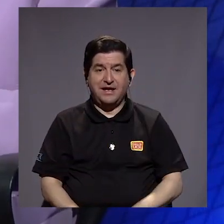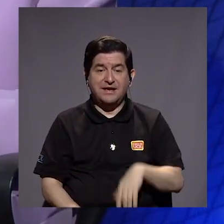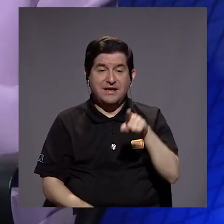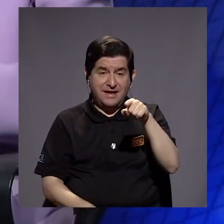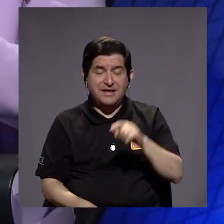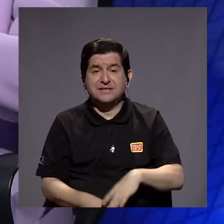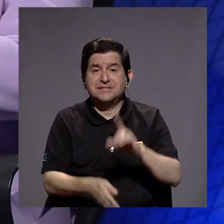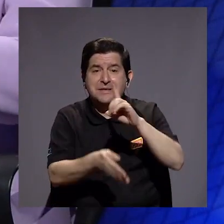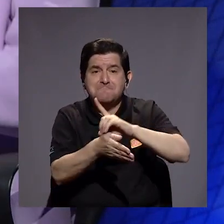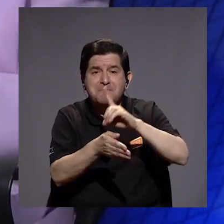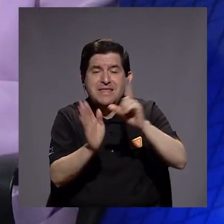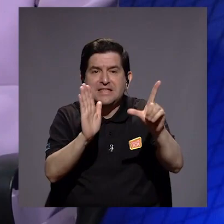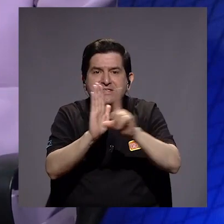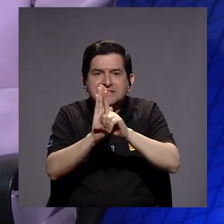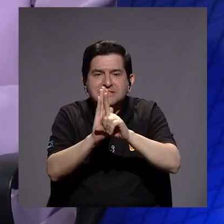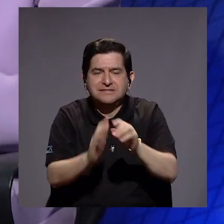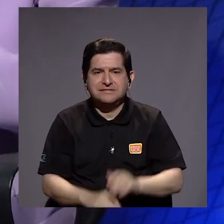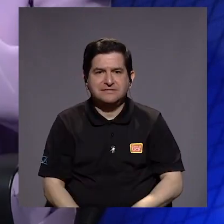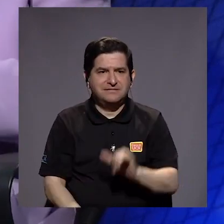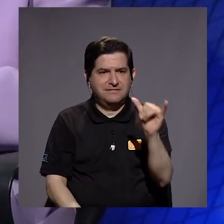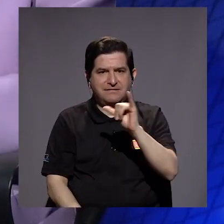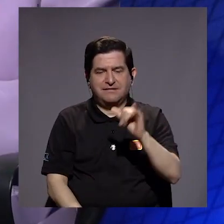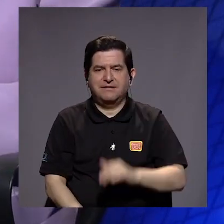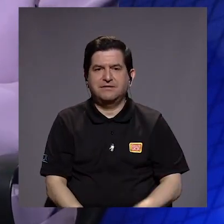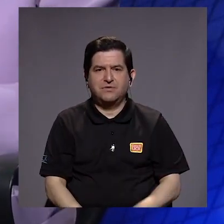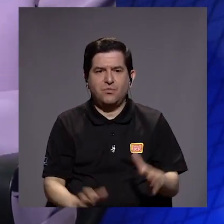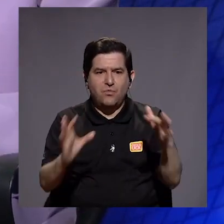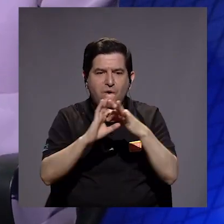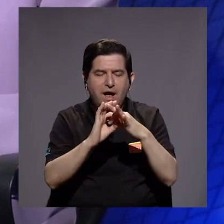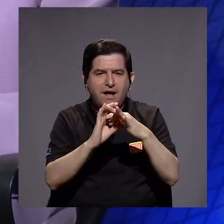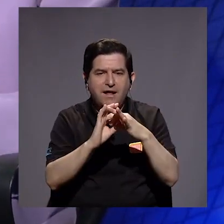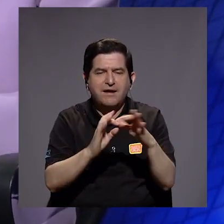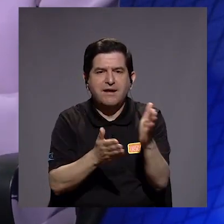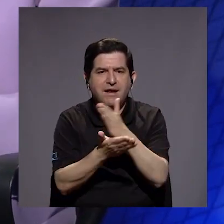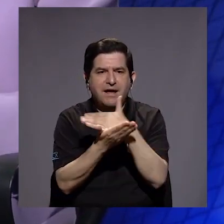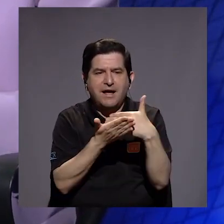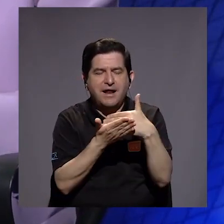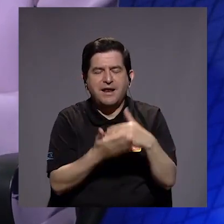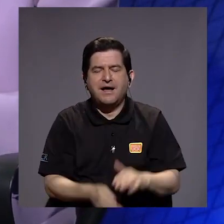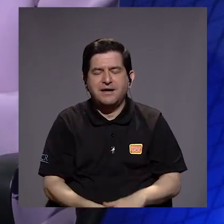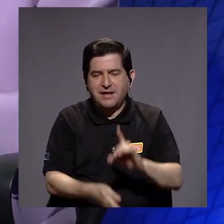esas características, que era medicina legal, y se vincula también a